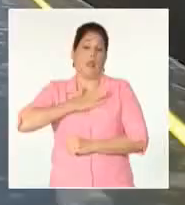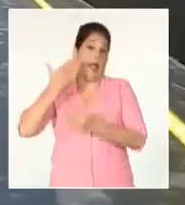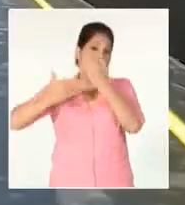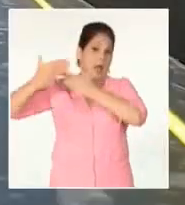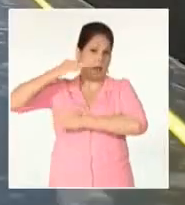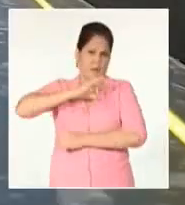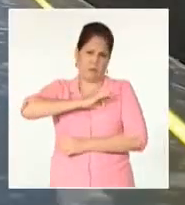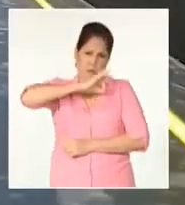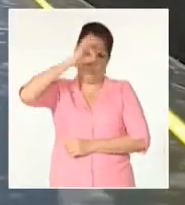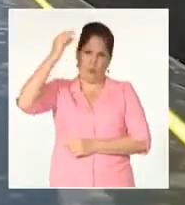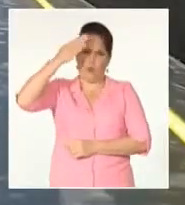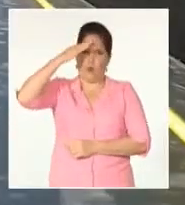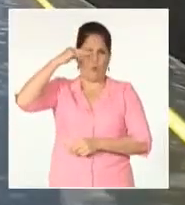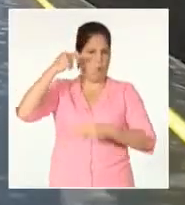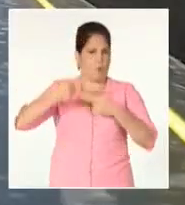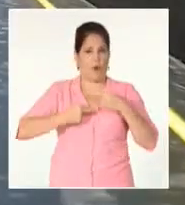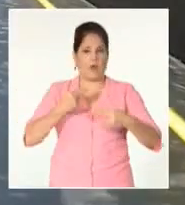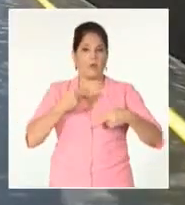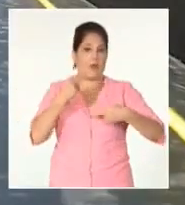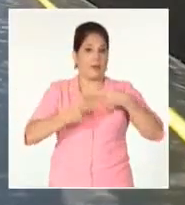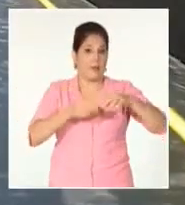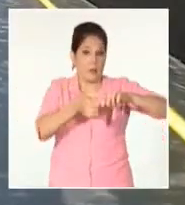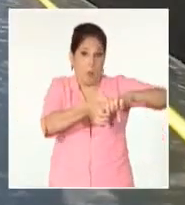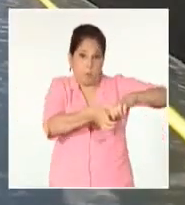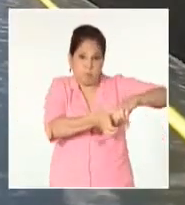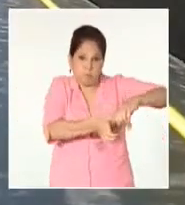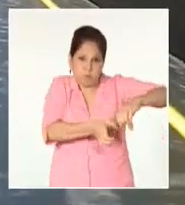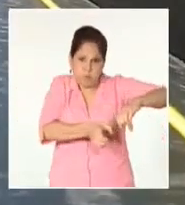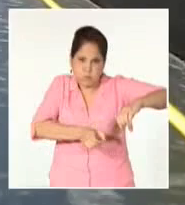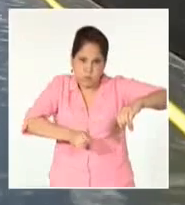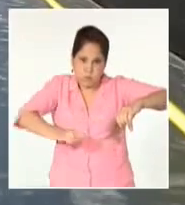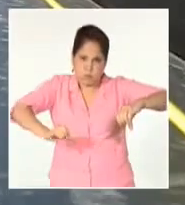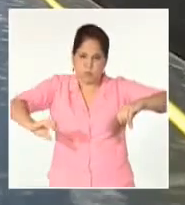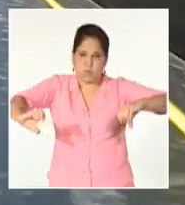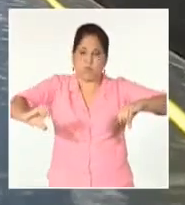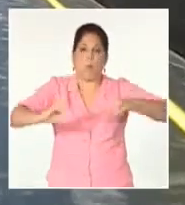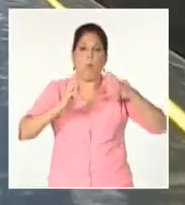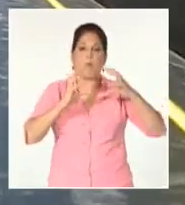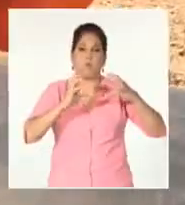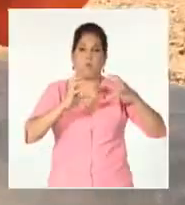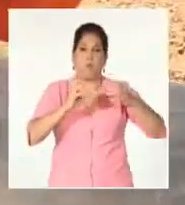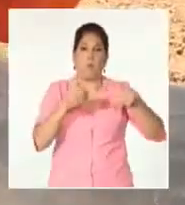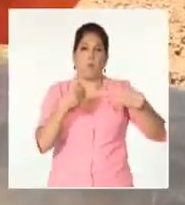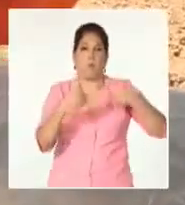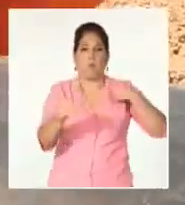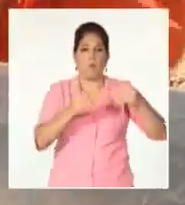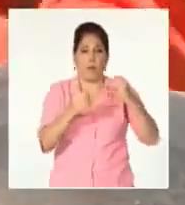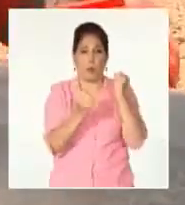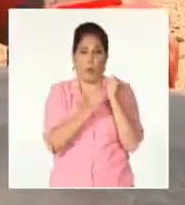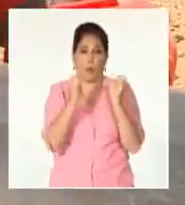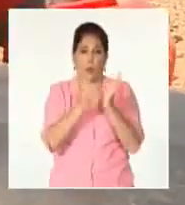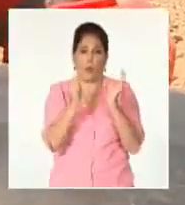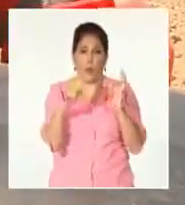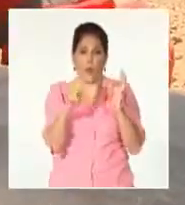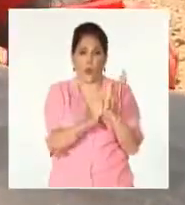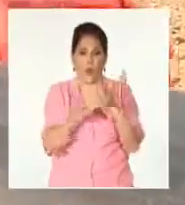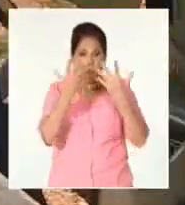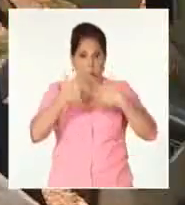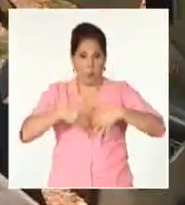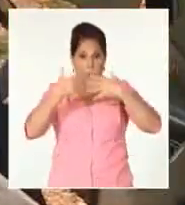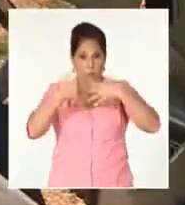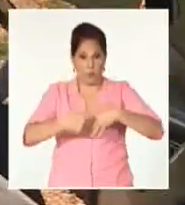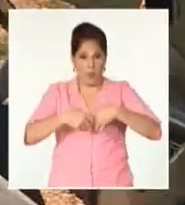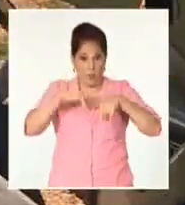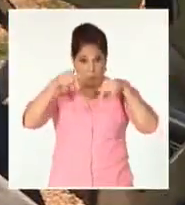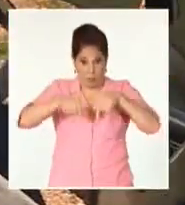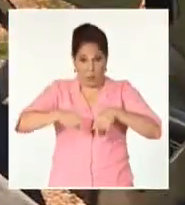precedentes en Cuba la utilización en la obra de tubos de polietileno de alta densidad producidos en